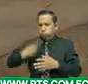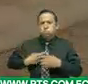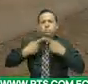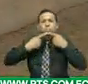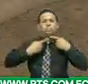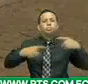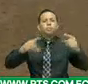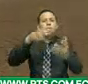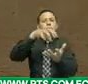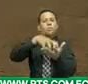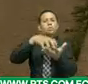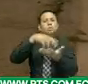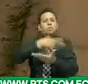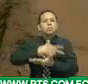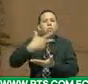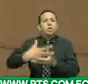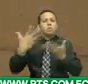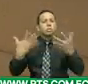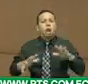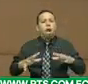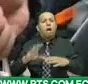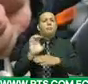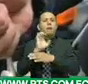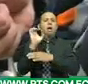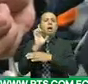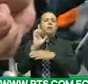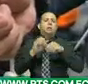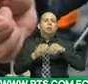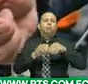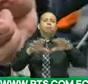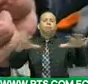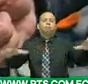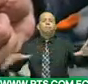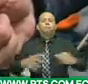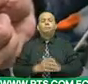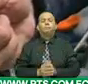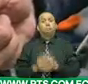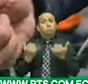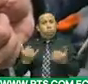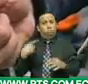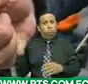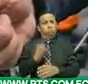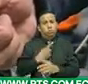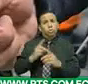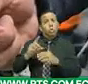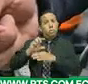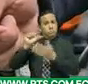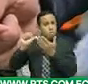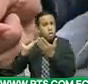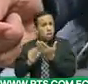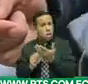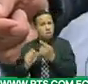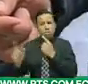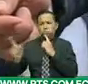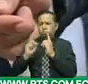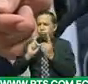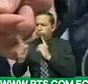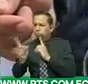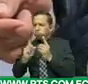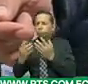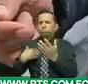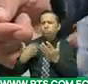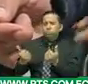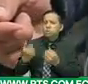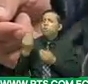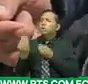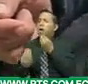en emergencia territorial. Estamos en constante diálogo con los señores ministros para ver las acciones